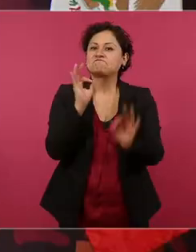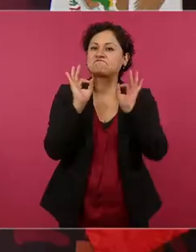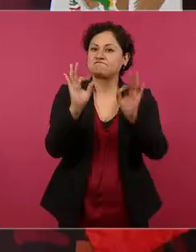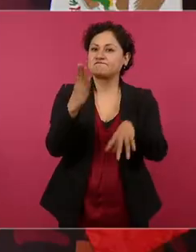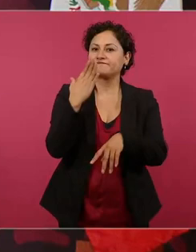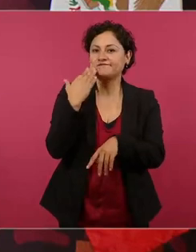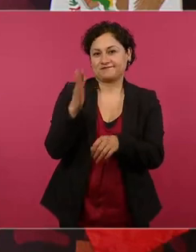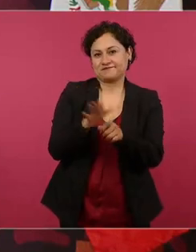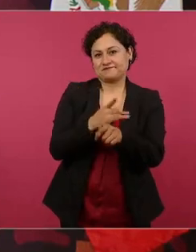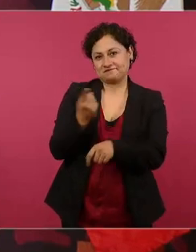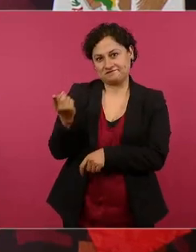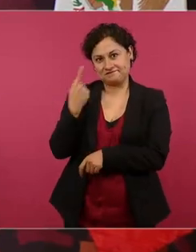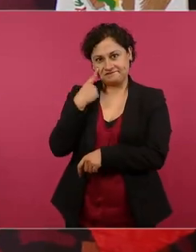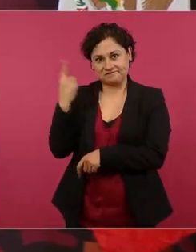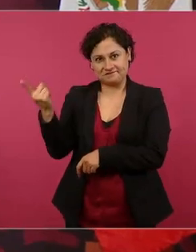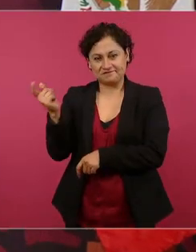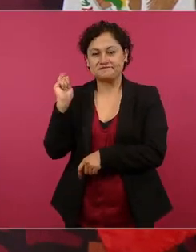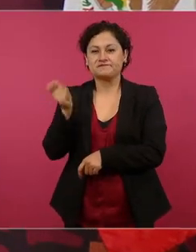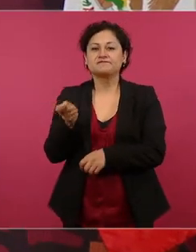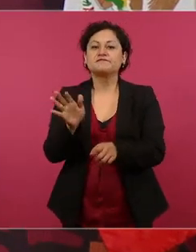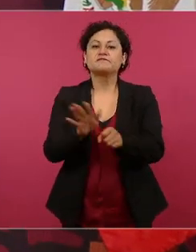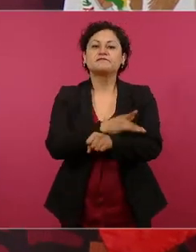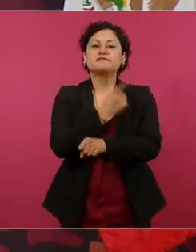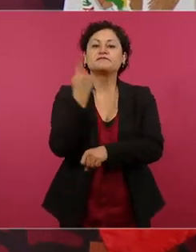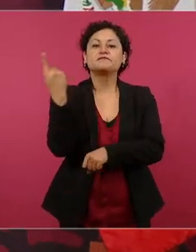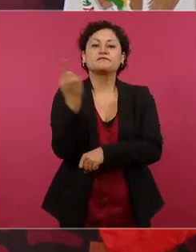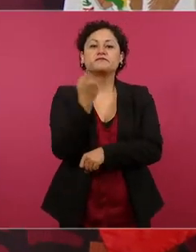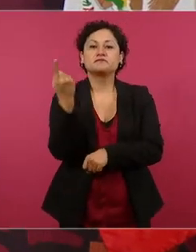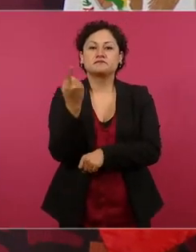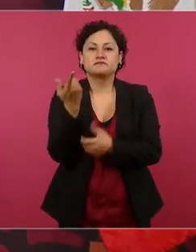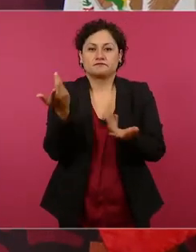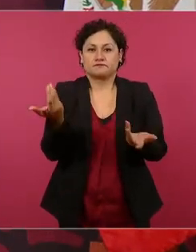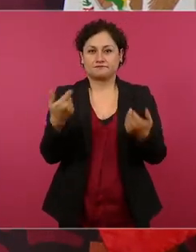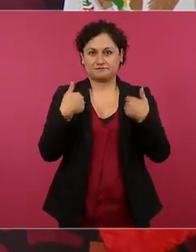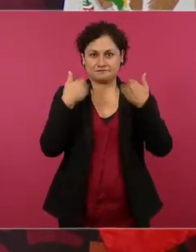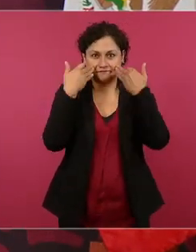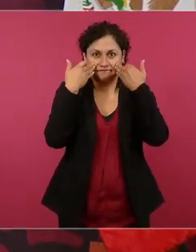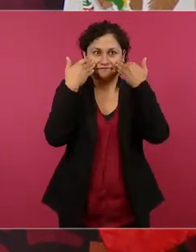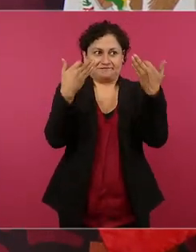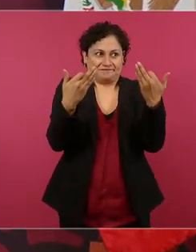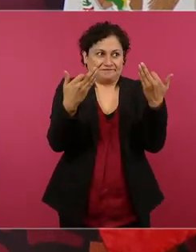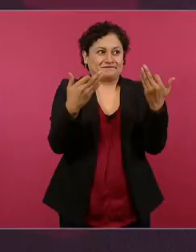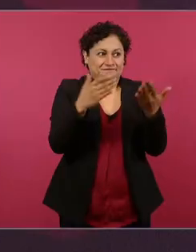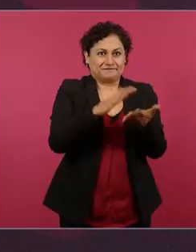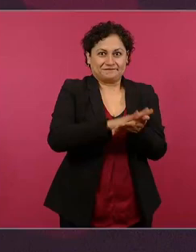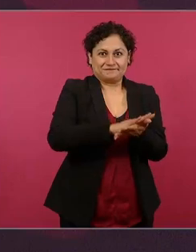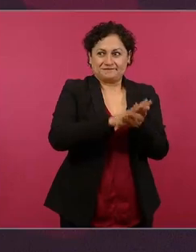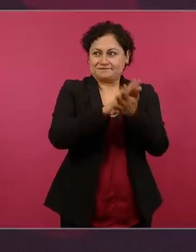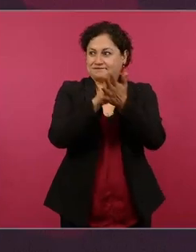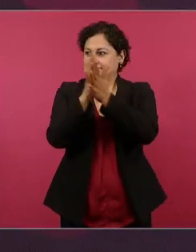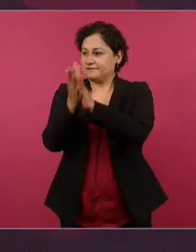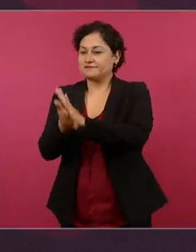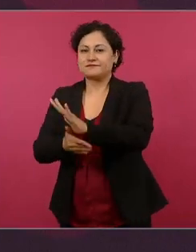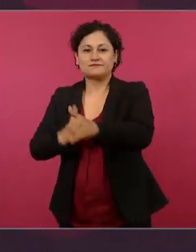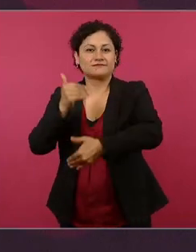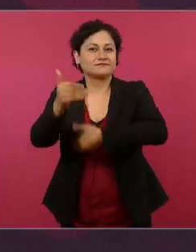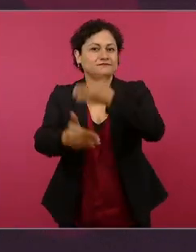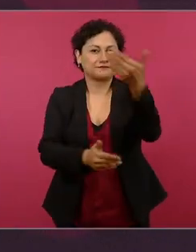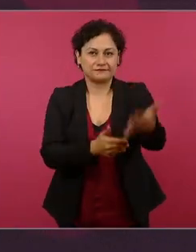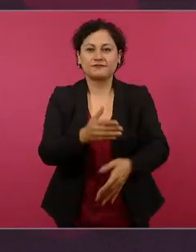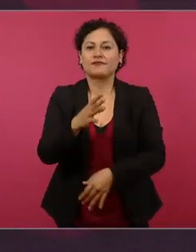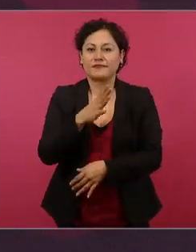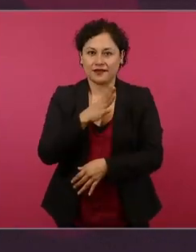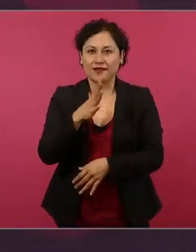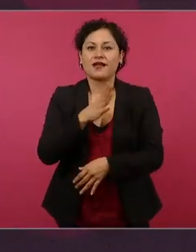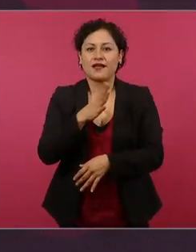porque además sí se ha avanzado bastante, sobre todo en